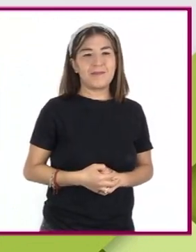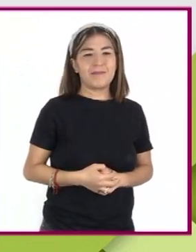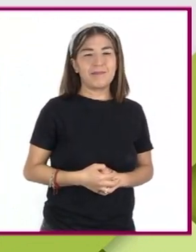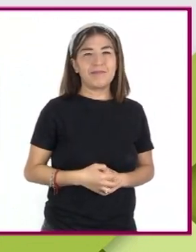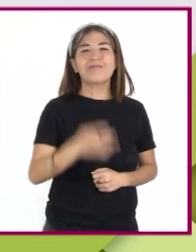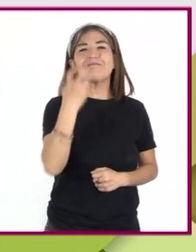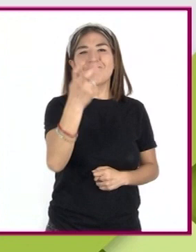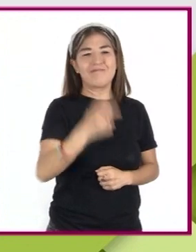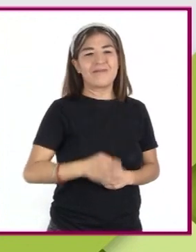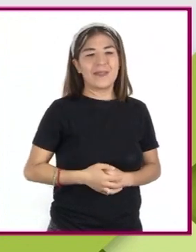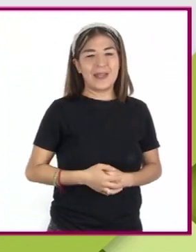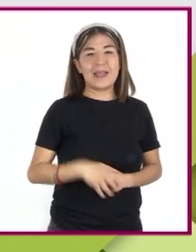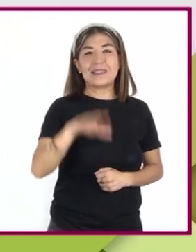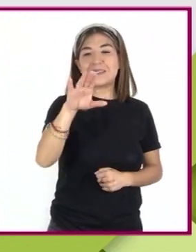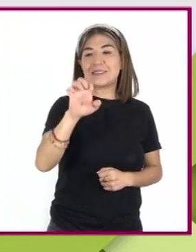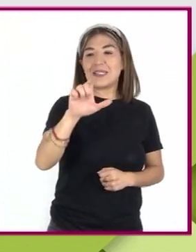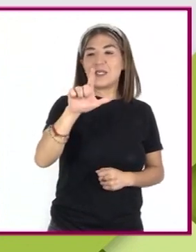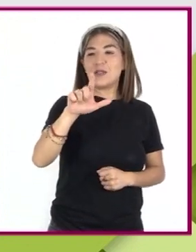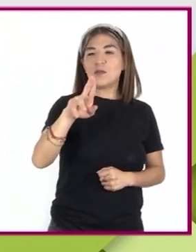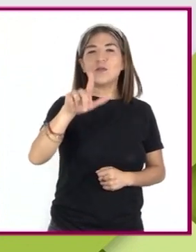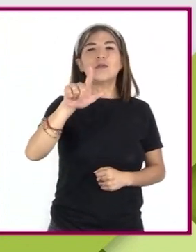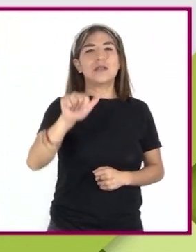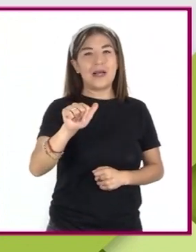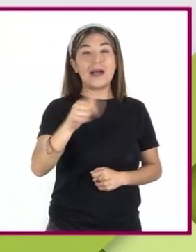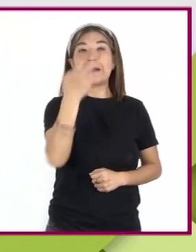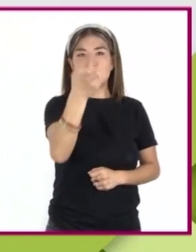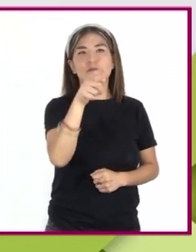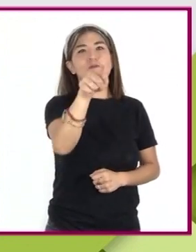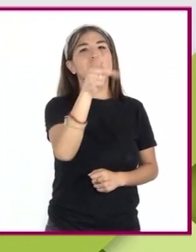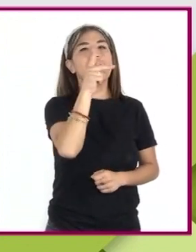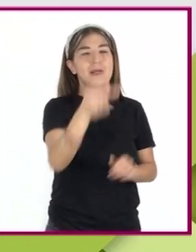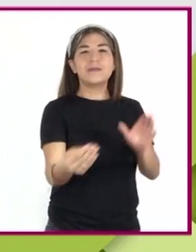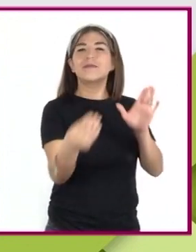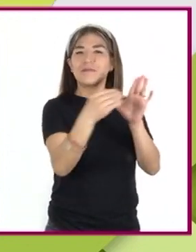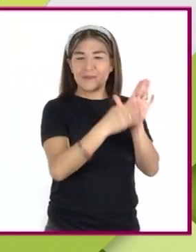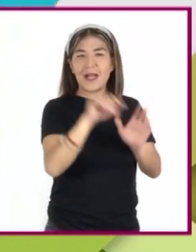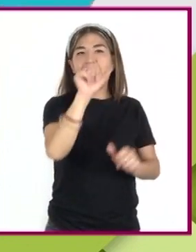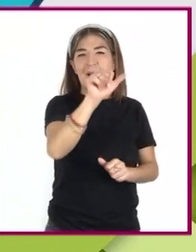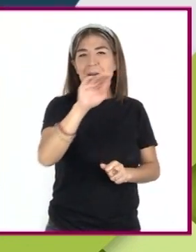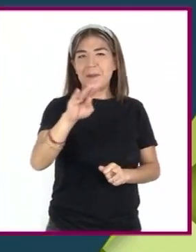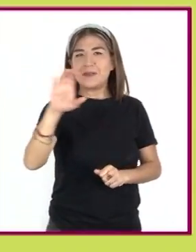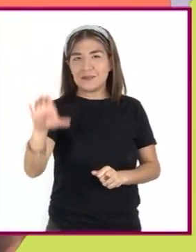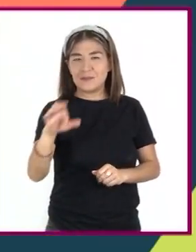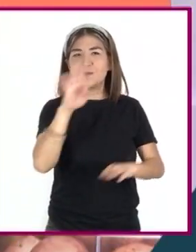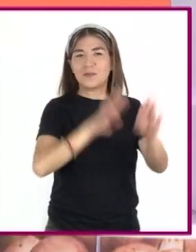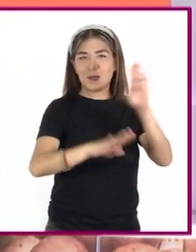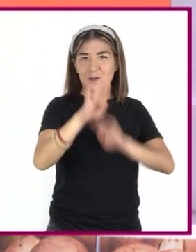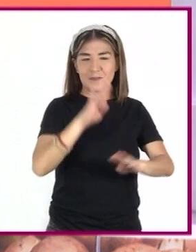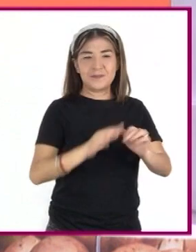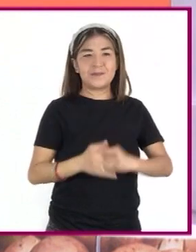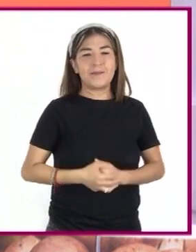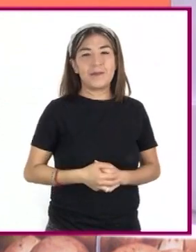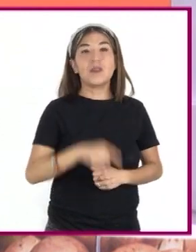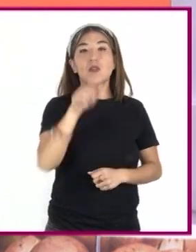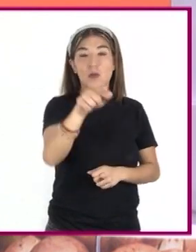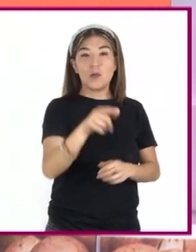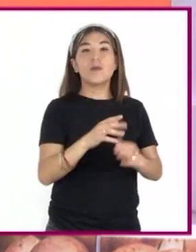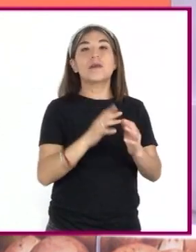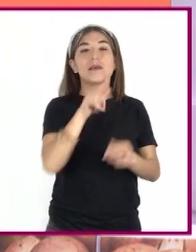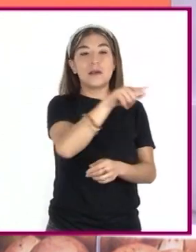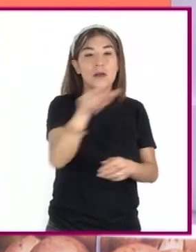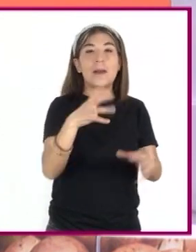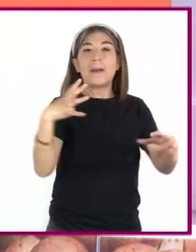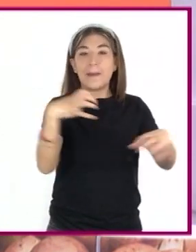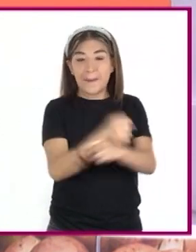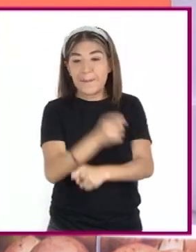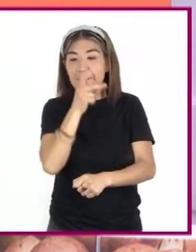Así es, célula es el nuevo concepto que formará parte de su abecedario biológico. Inclúyanlo,